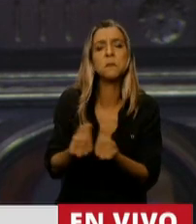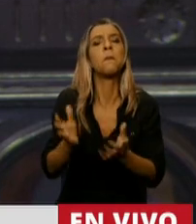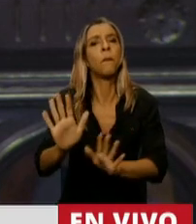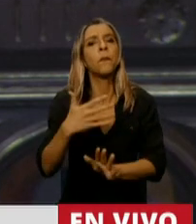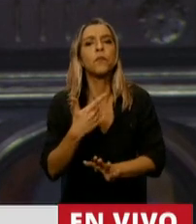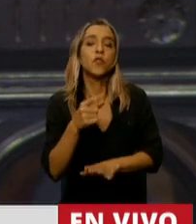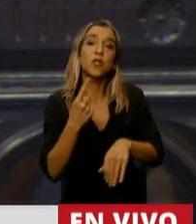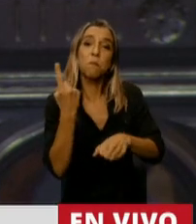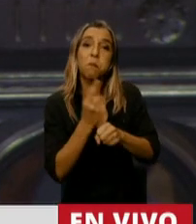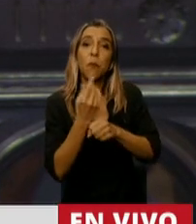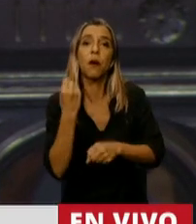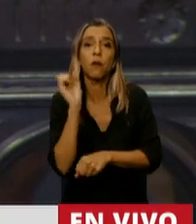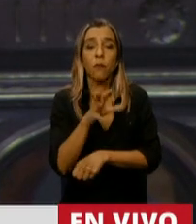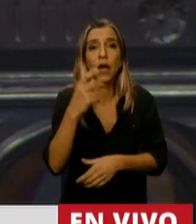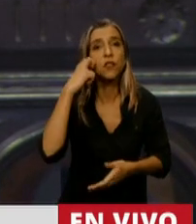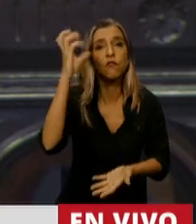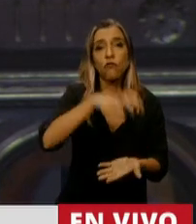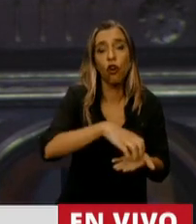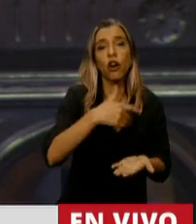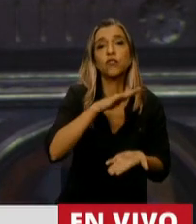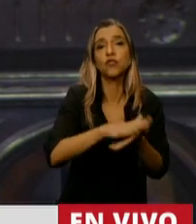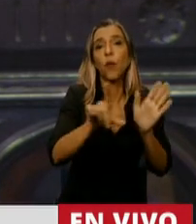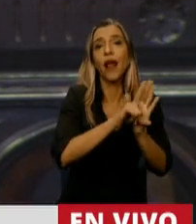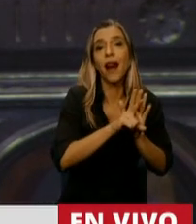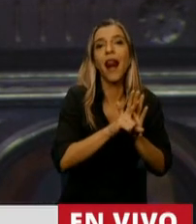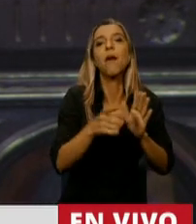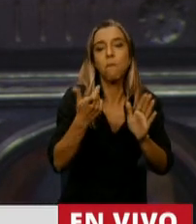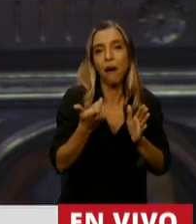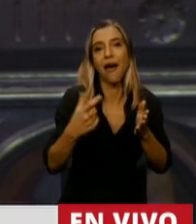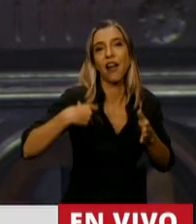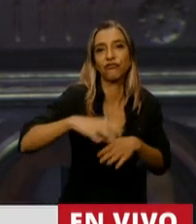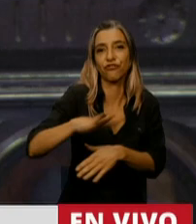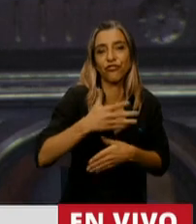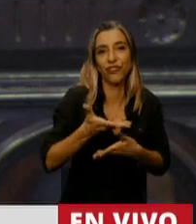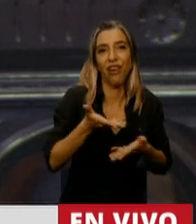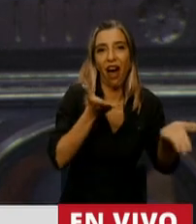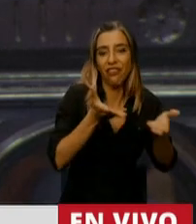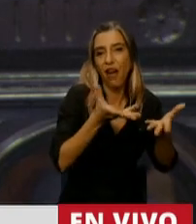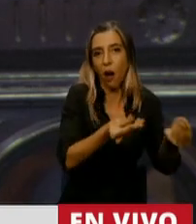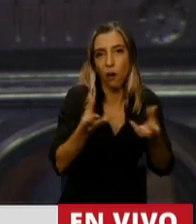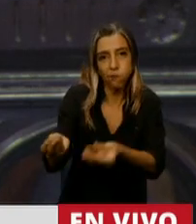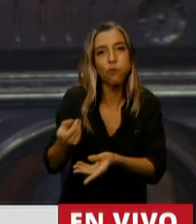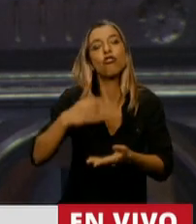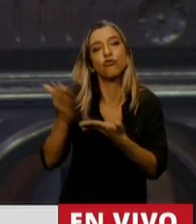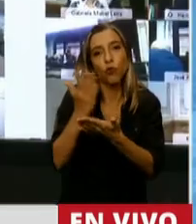fue mandar a este Congreso la Ley de Solidaridad Social y Reactivación Productiva.